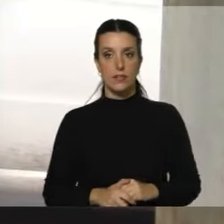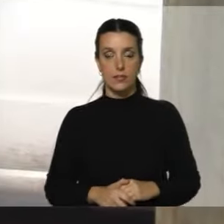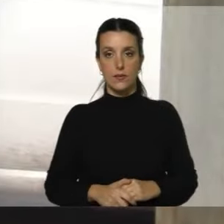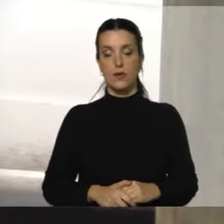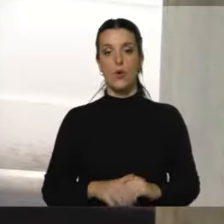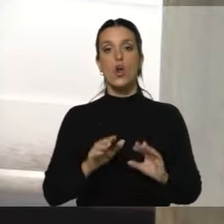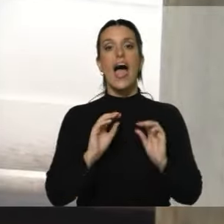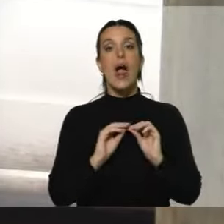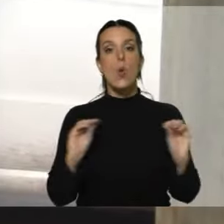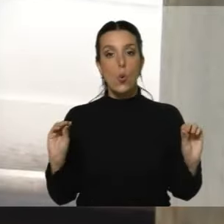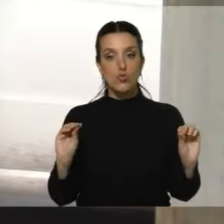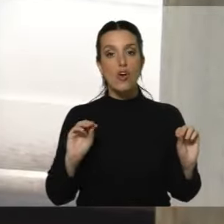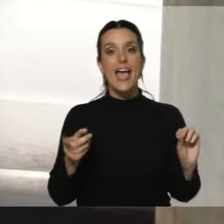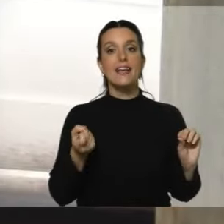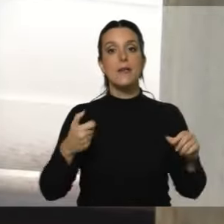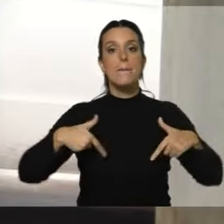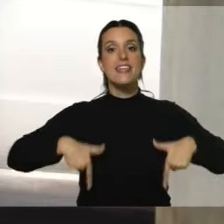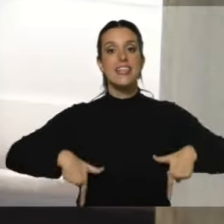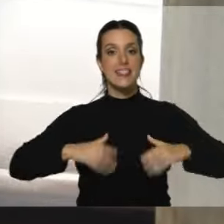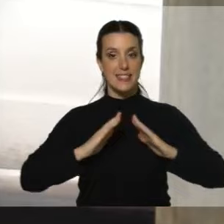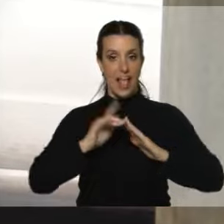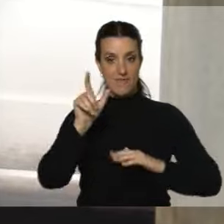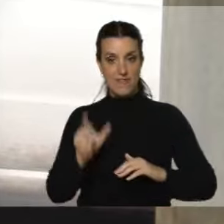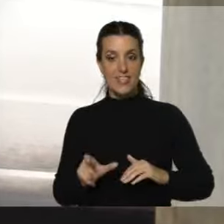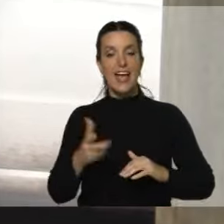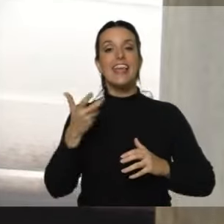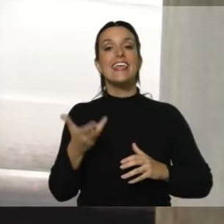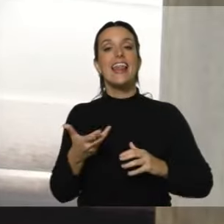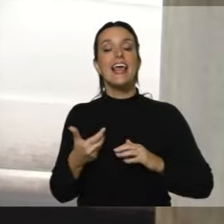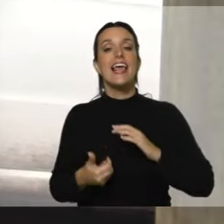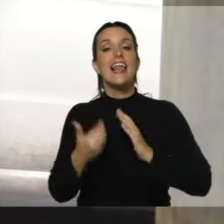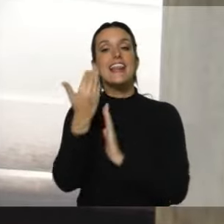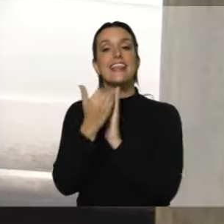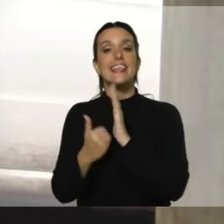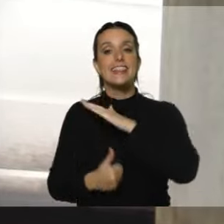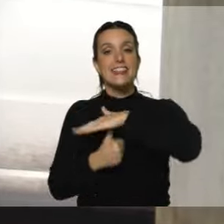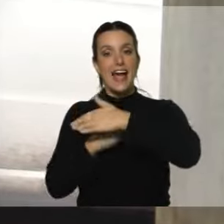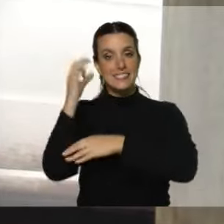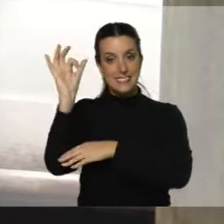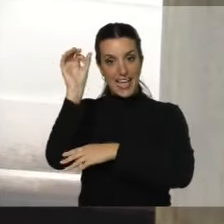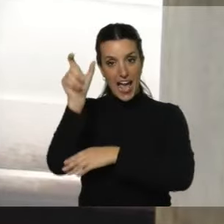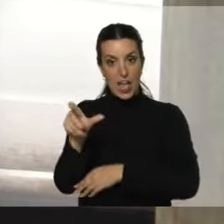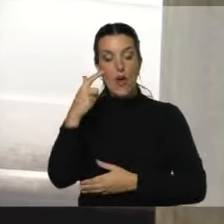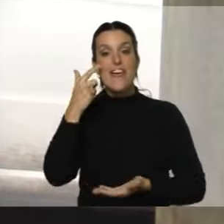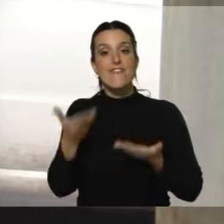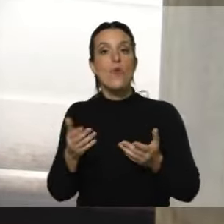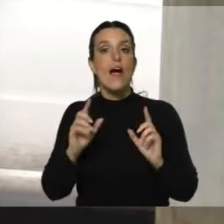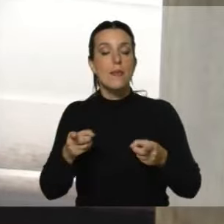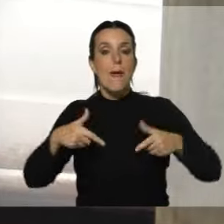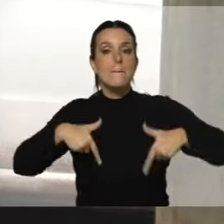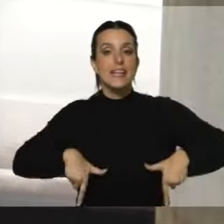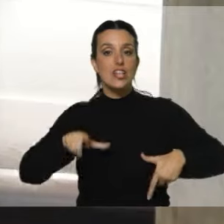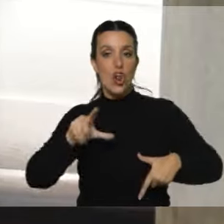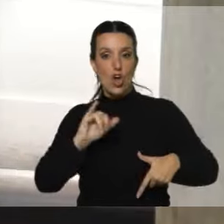Con el anuncio de la ex ministra Irene Moreira de encabezar la lista al Senado por Cabildo Abierto, está evaluando también el ministro